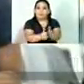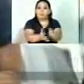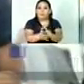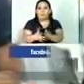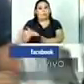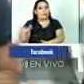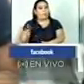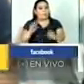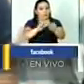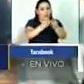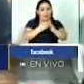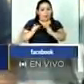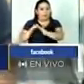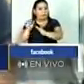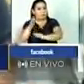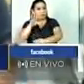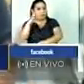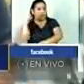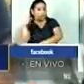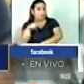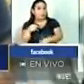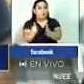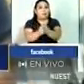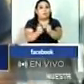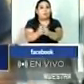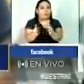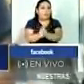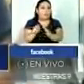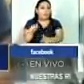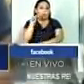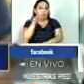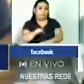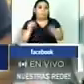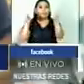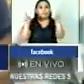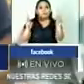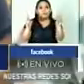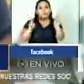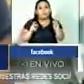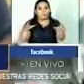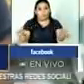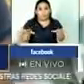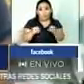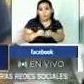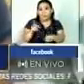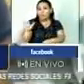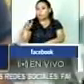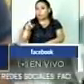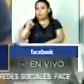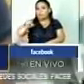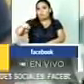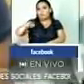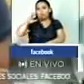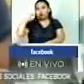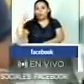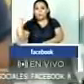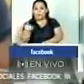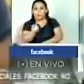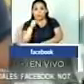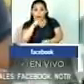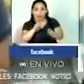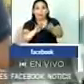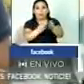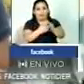Más de 500 viviendas se han visto afectadas debido a esta situación. Un total de 1.300 personas que